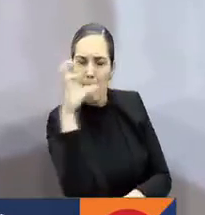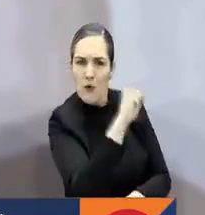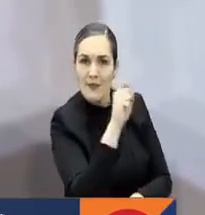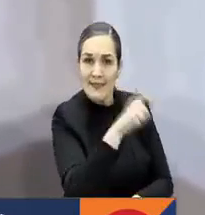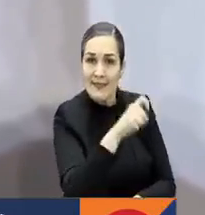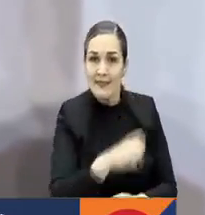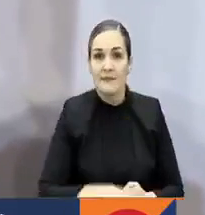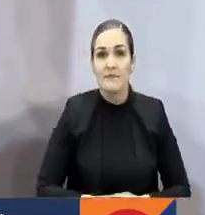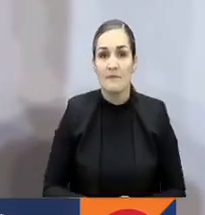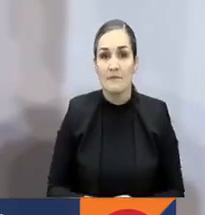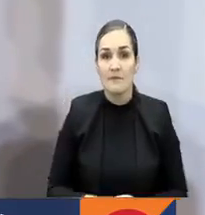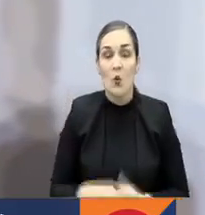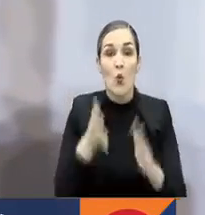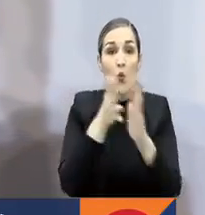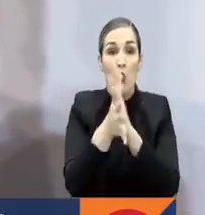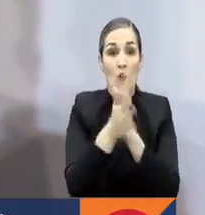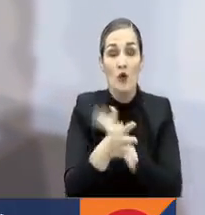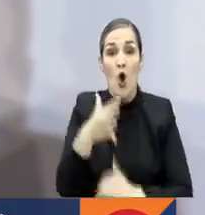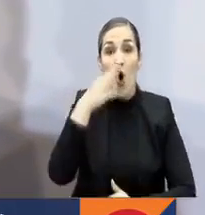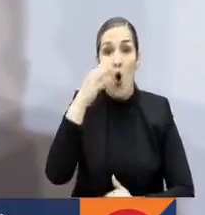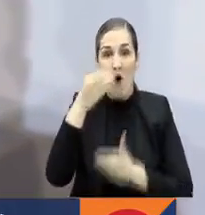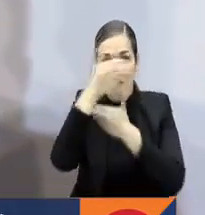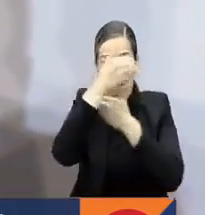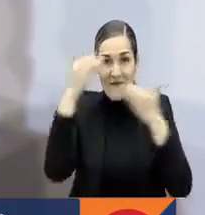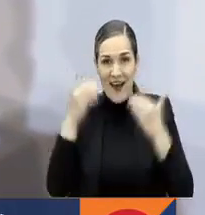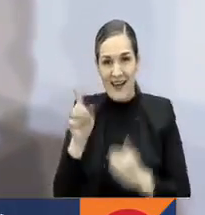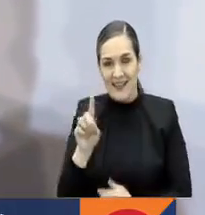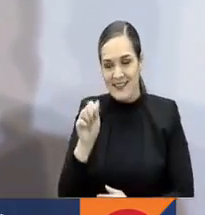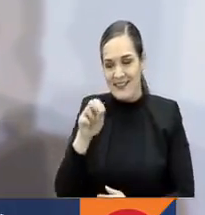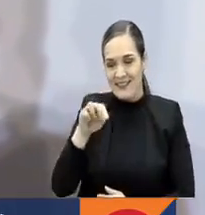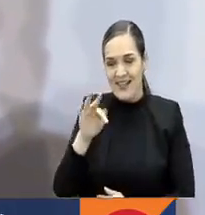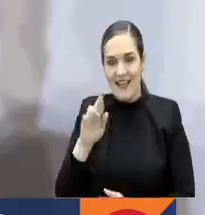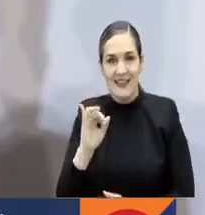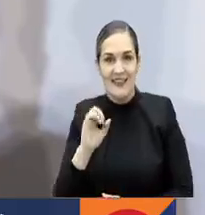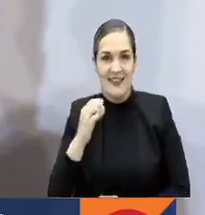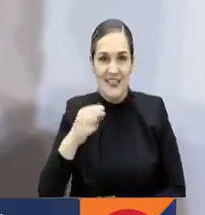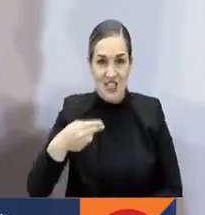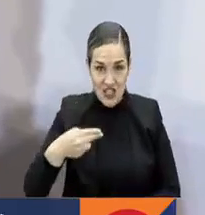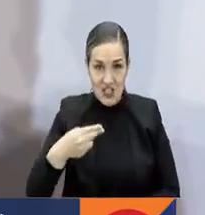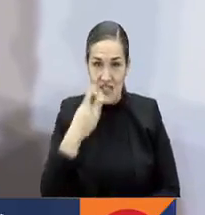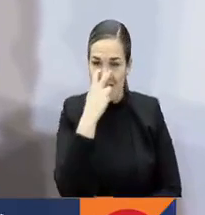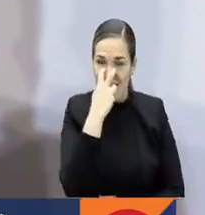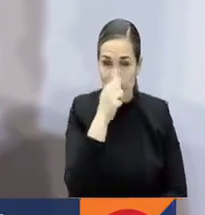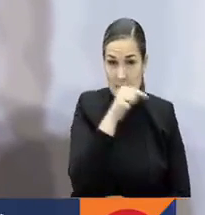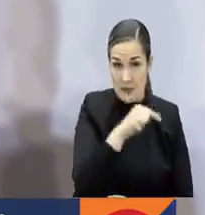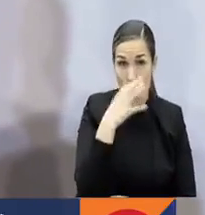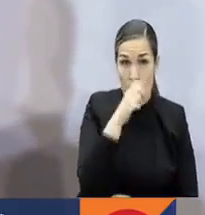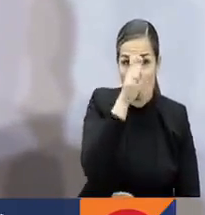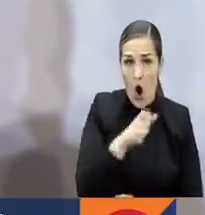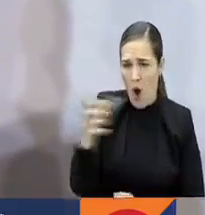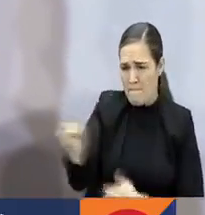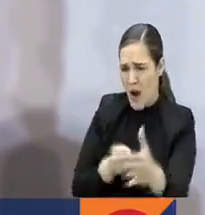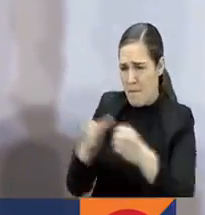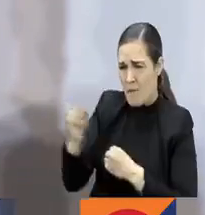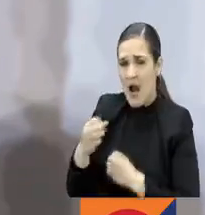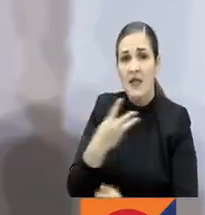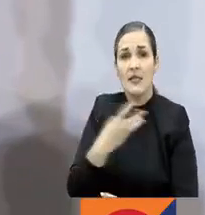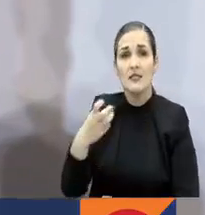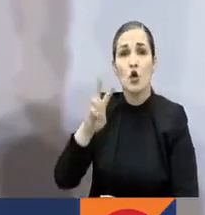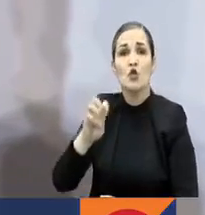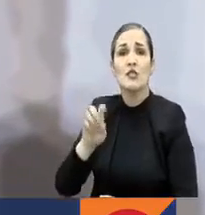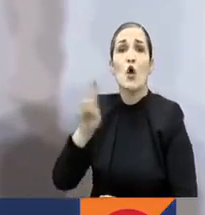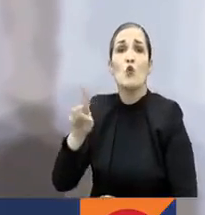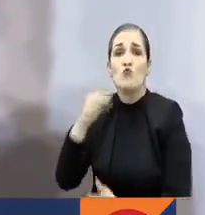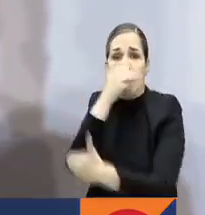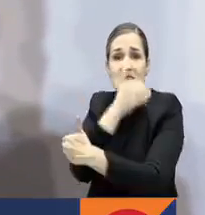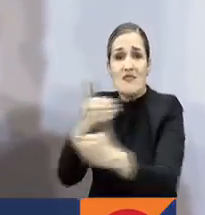En este caso, Santriz es el encargado de vincular al grupo armado organizado más de 381 menores de edad,